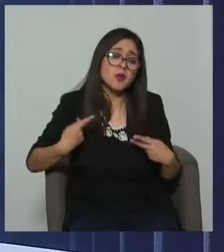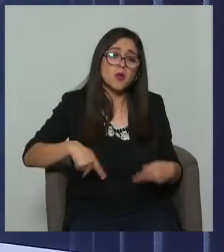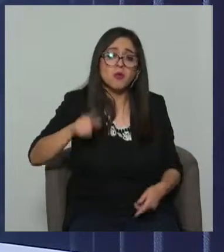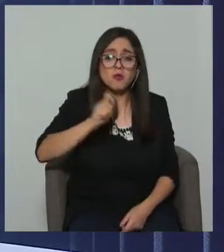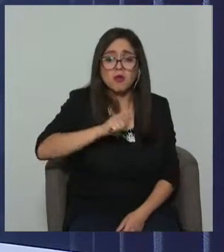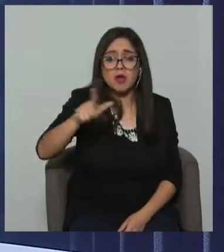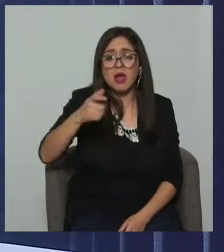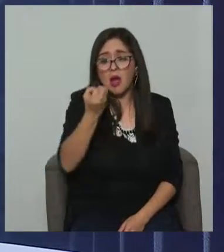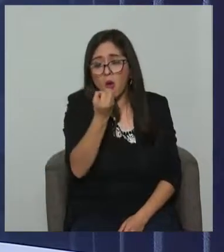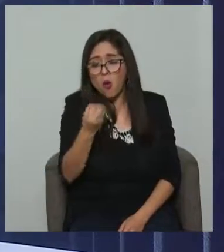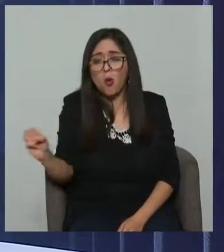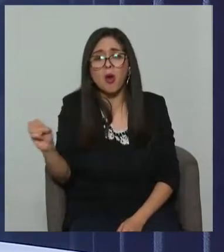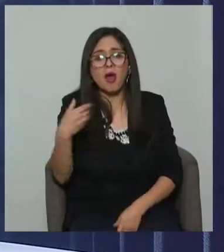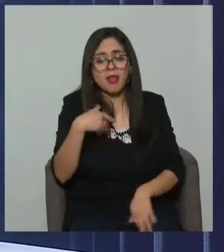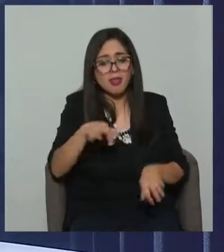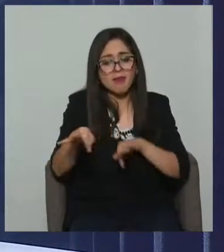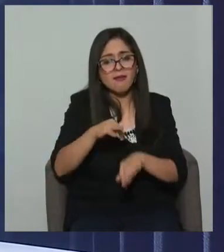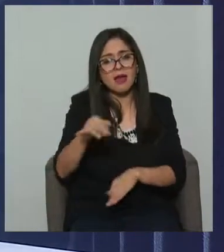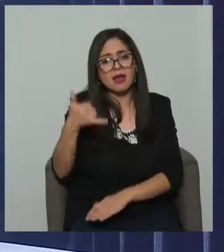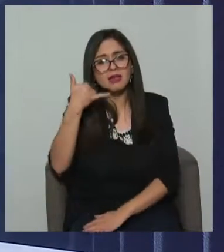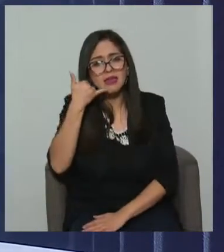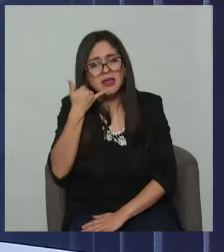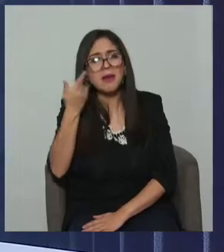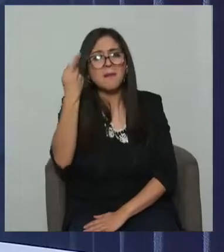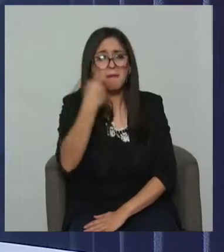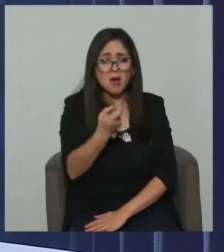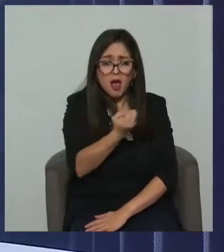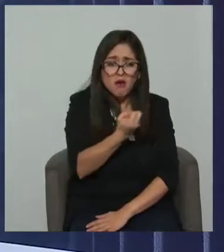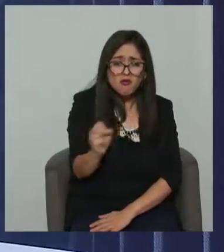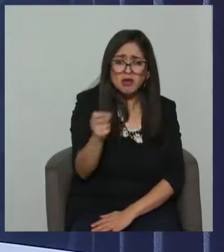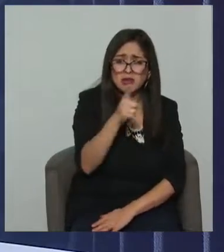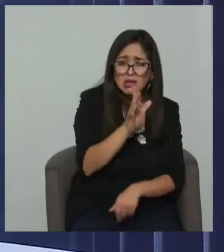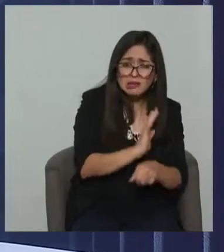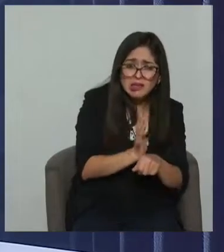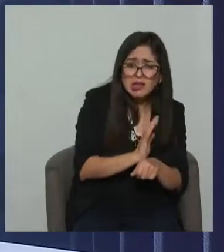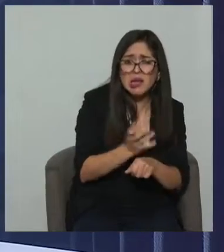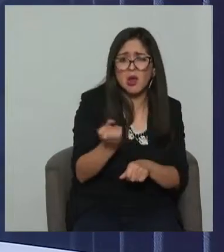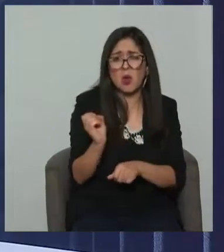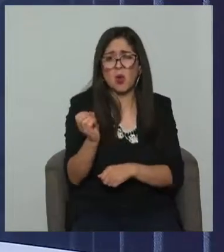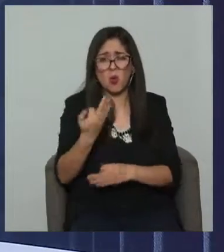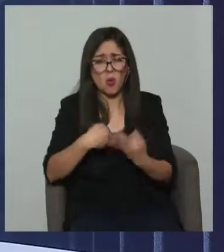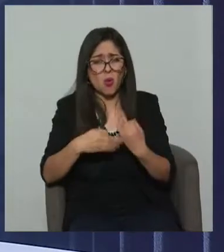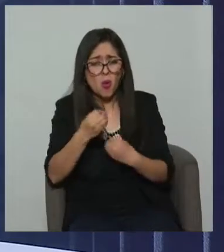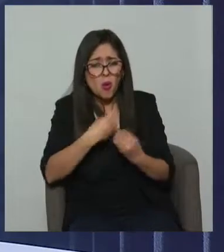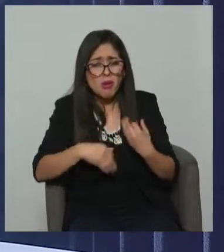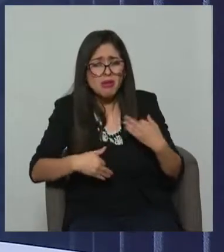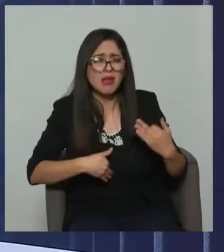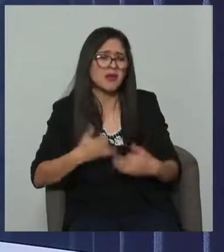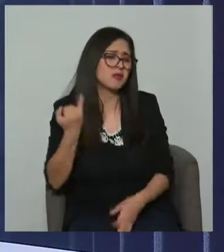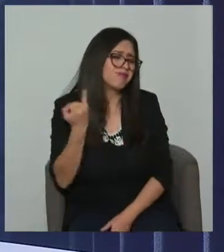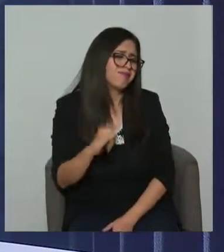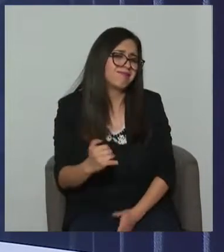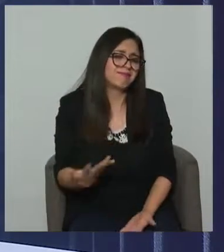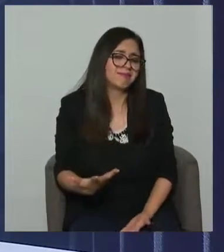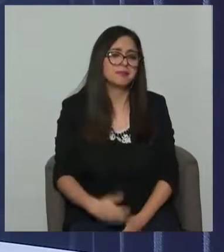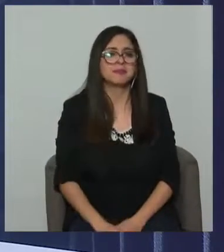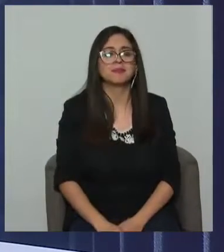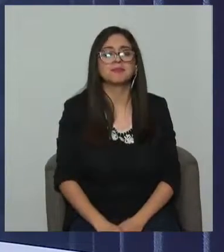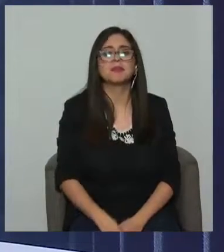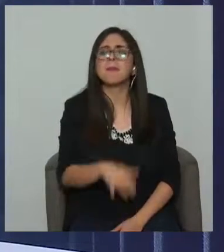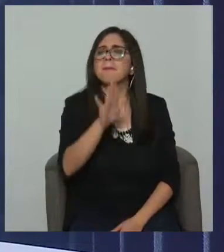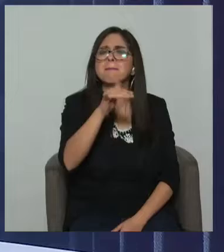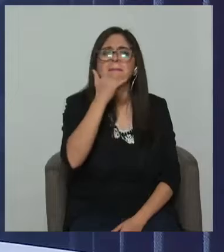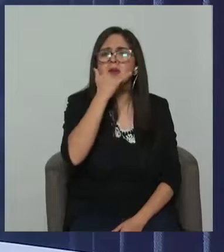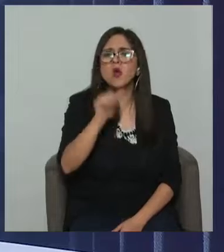de manera obligatoria con el celular, pero en el cine no, caray, ni en el cine ni en el teatro. Entonces, bueno, cuéntame quién es, qué